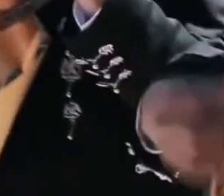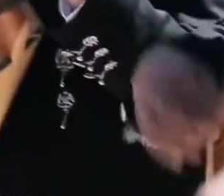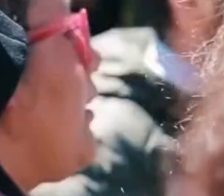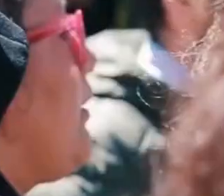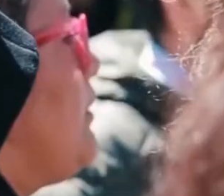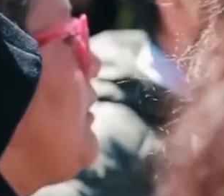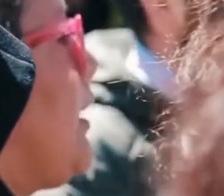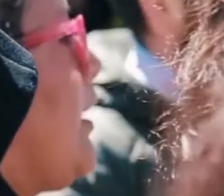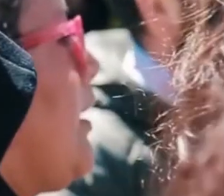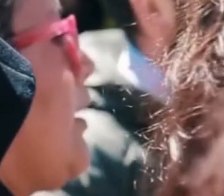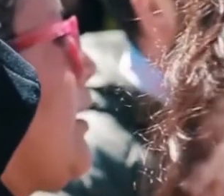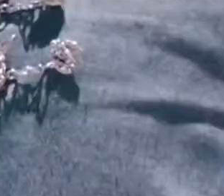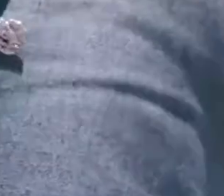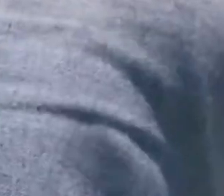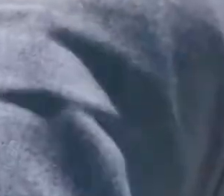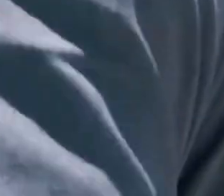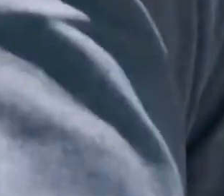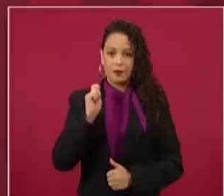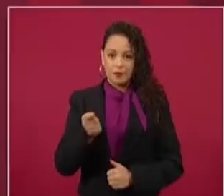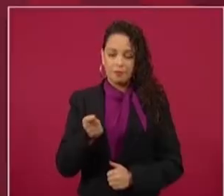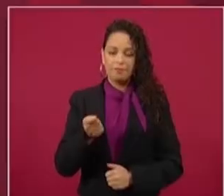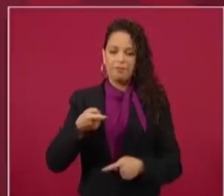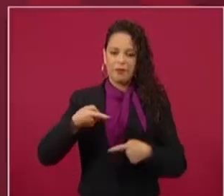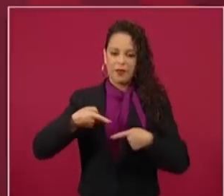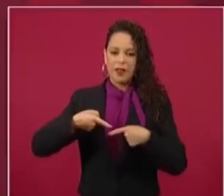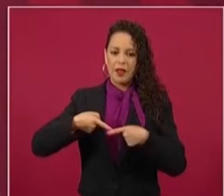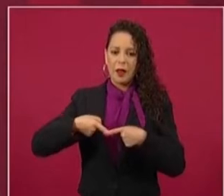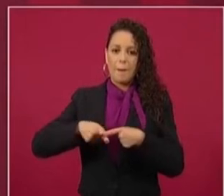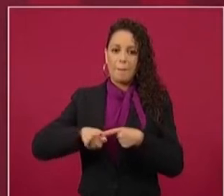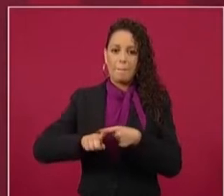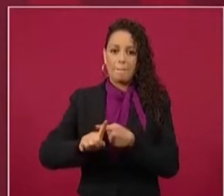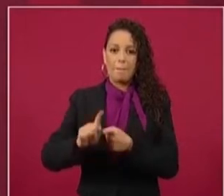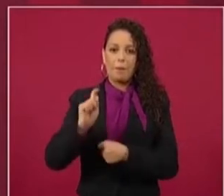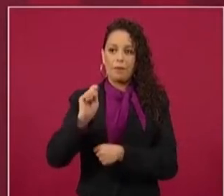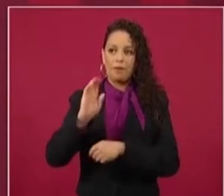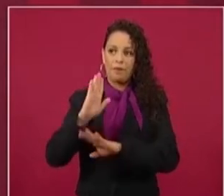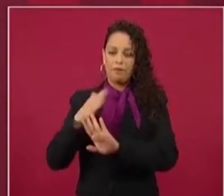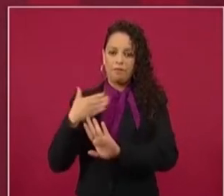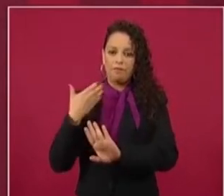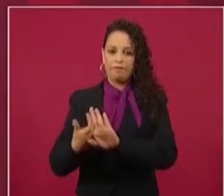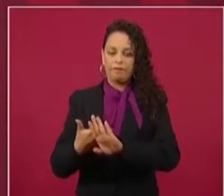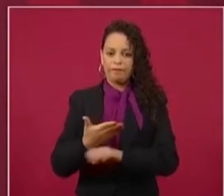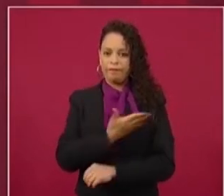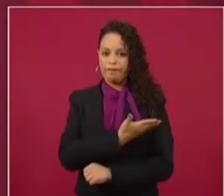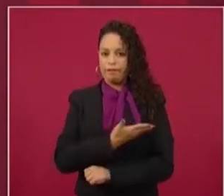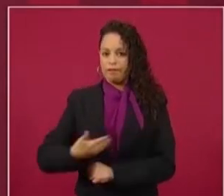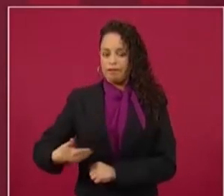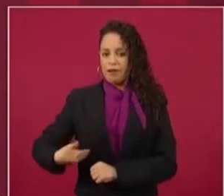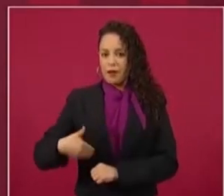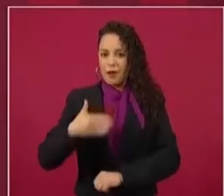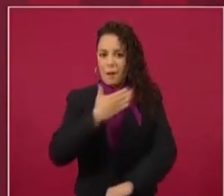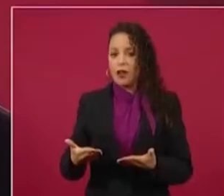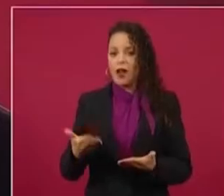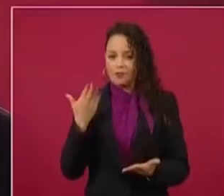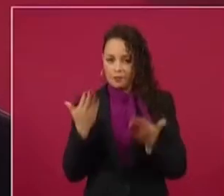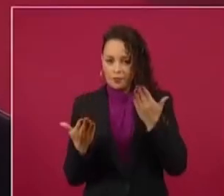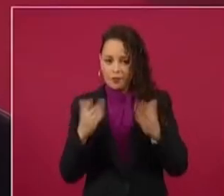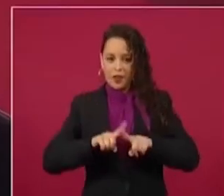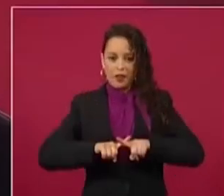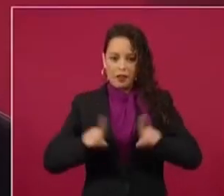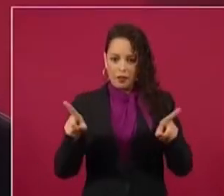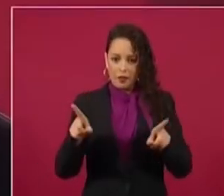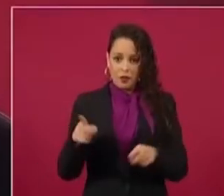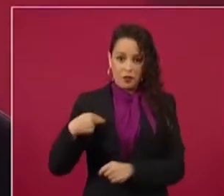ningún país y hacen bien pues tampoco queremos nosotros dijo el mandatario en su conferencia diaria la mañanera